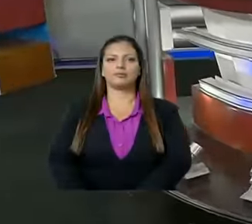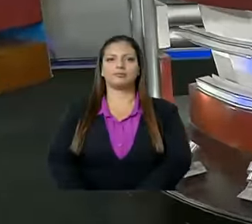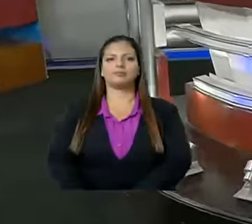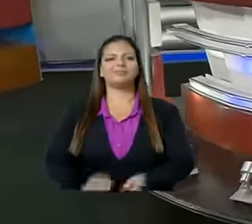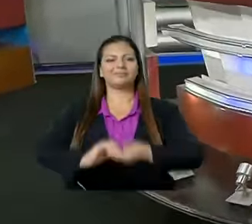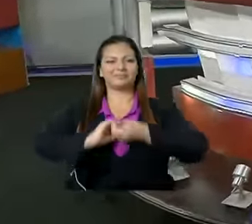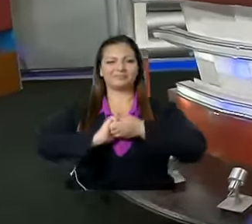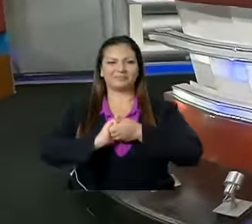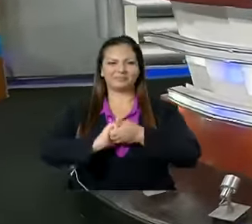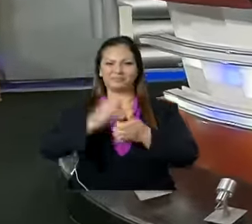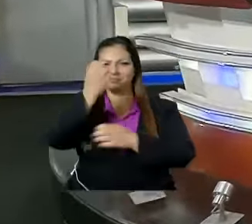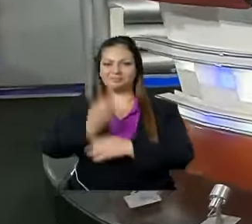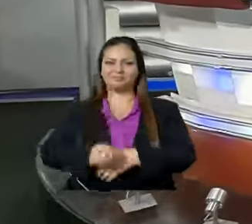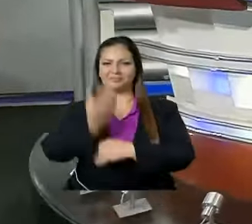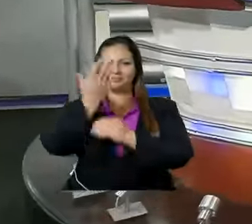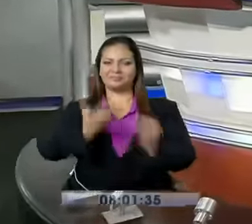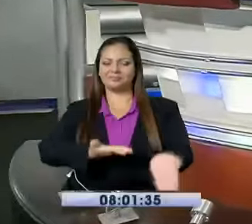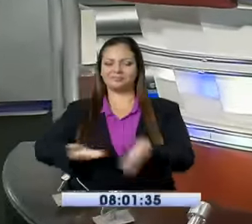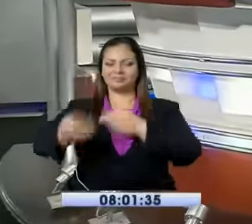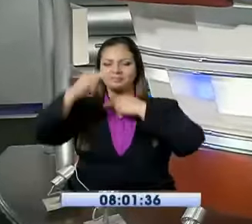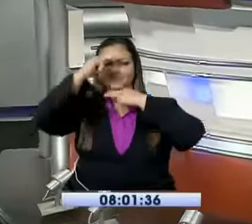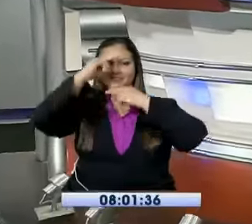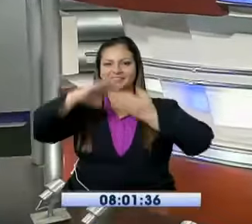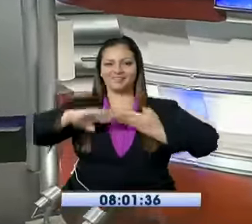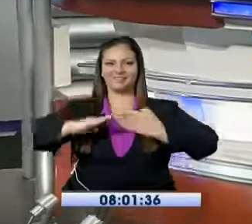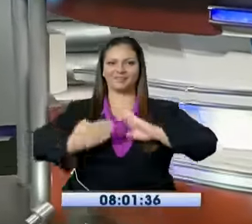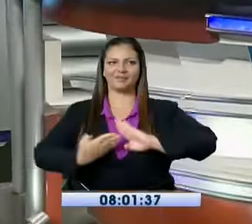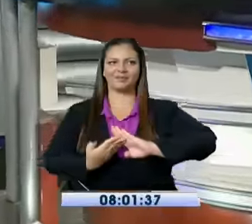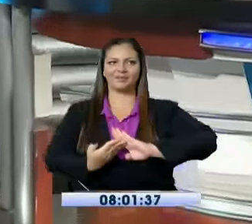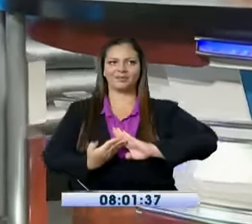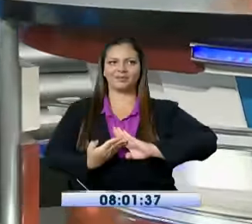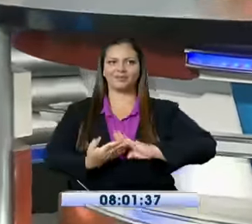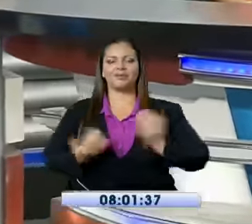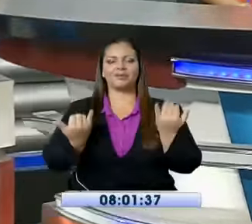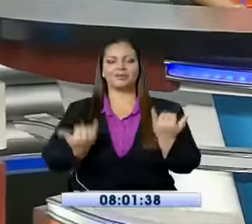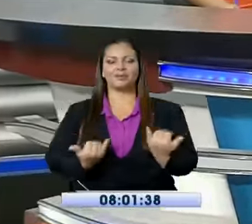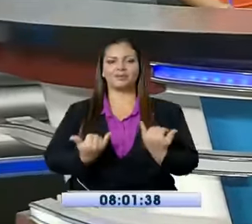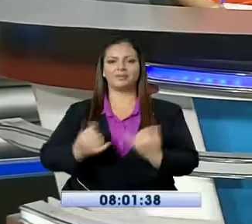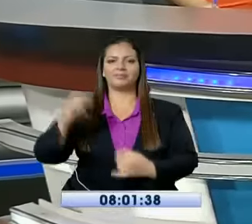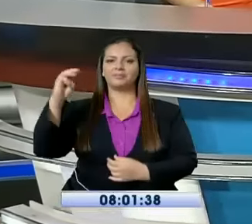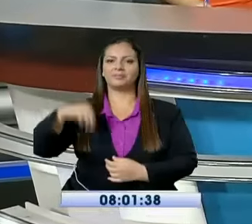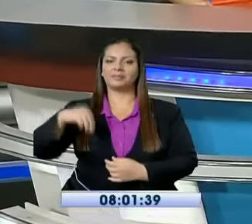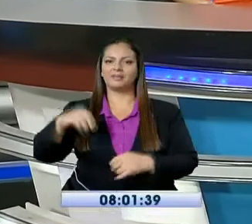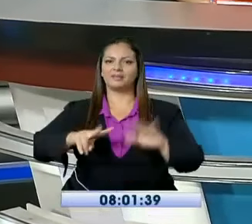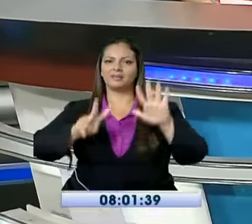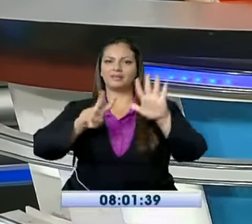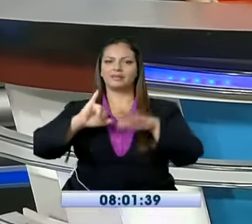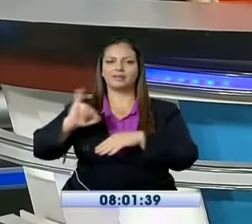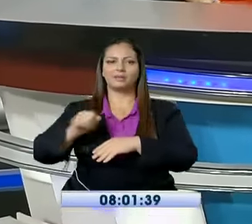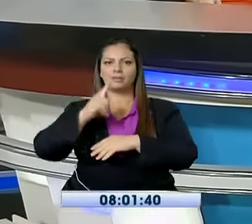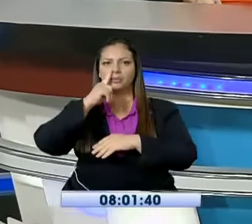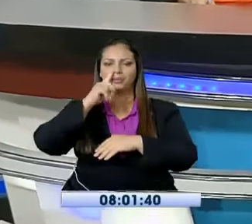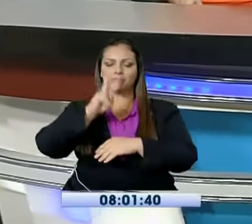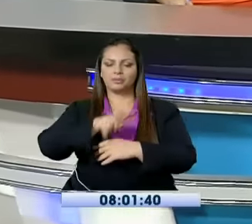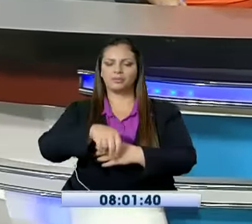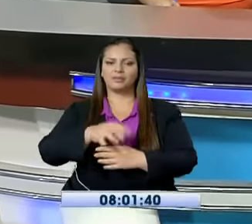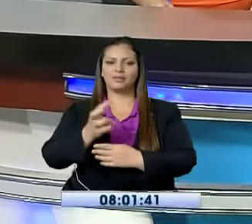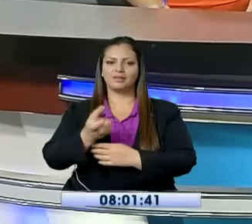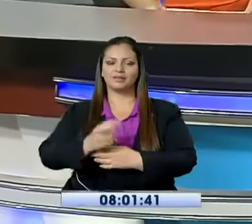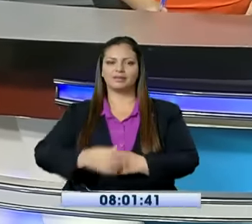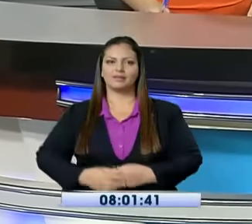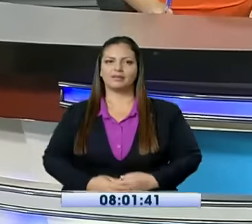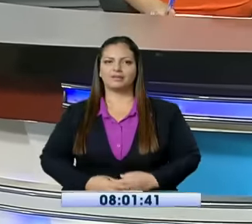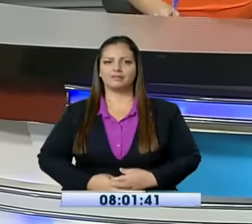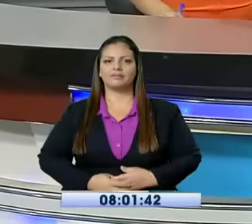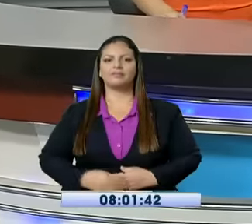Amigos televidentes, muy buenos días. Bienvenidos a la noticia de la comunidad. De este día, martes 7 de junio del 2016. ¿Cómo están,